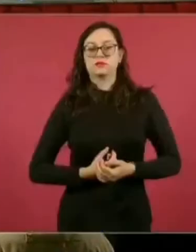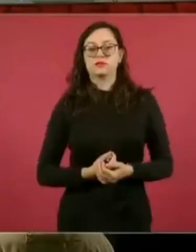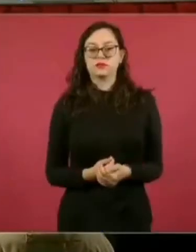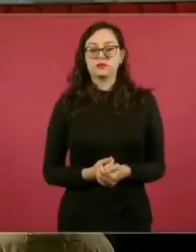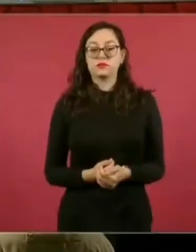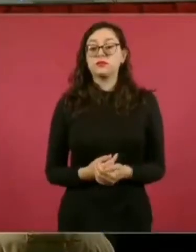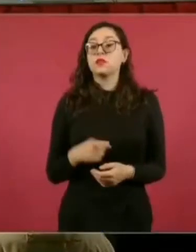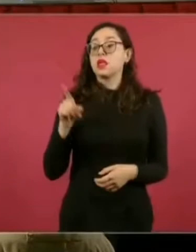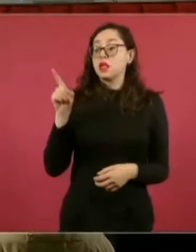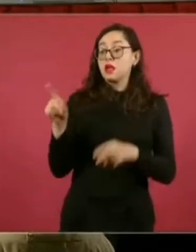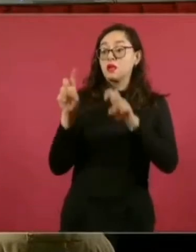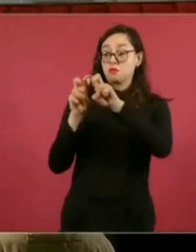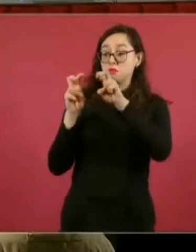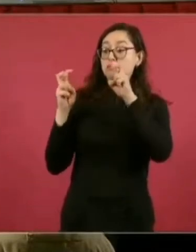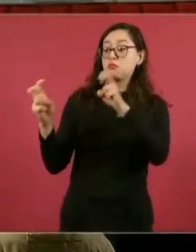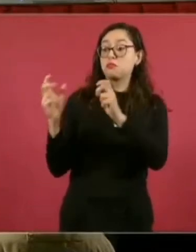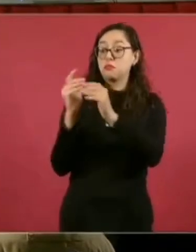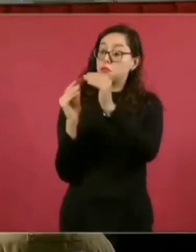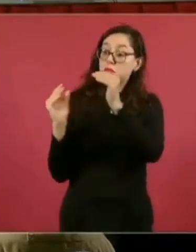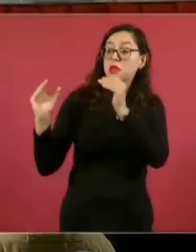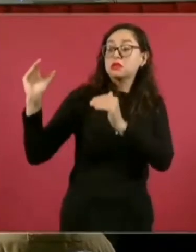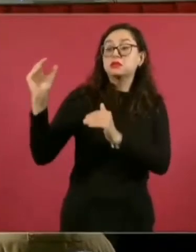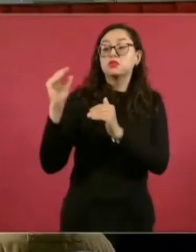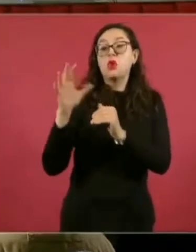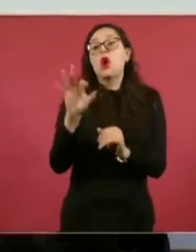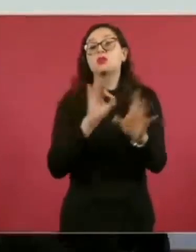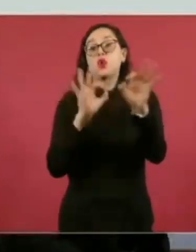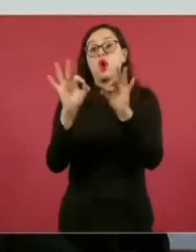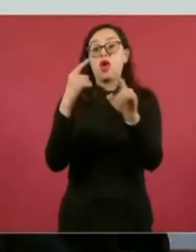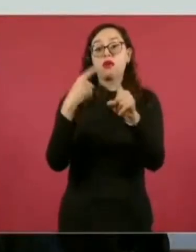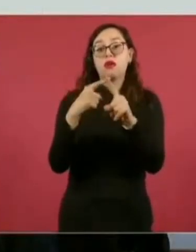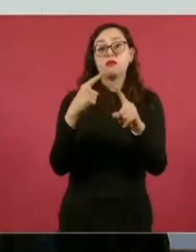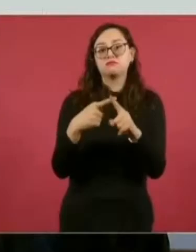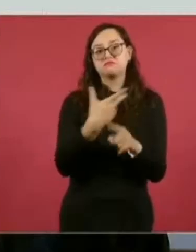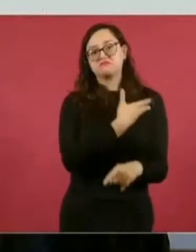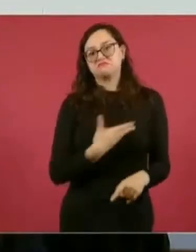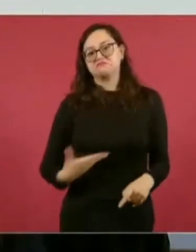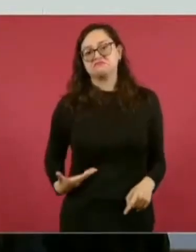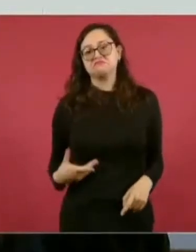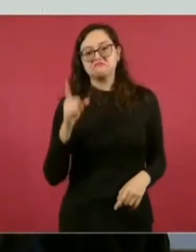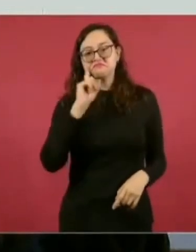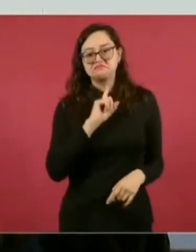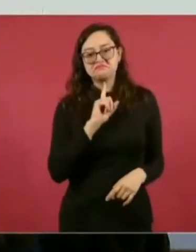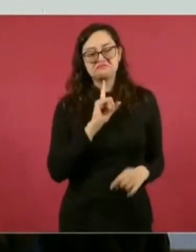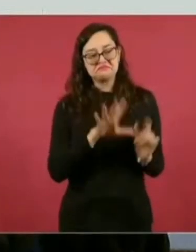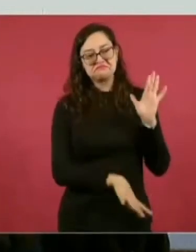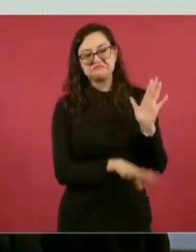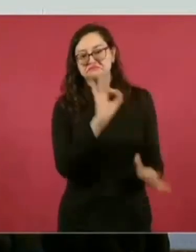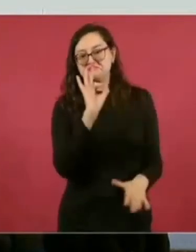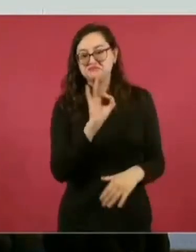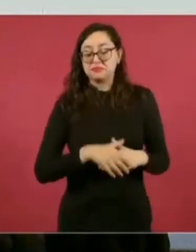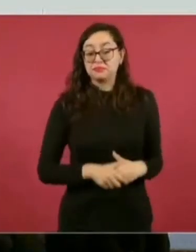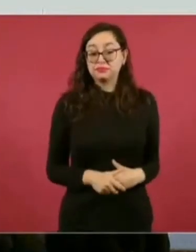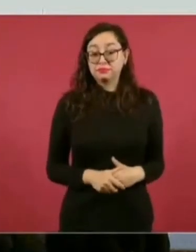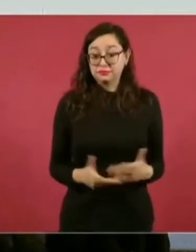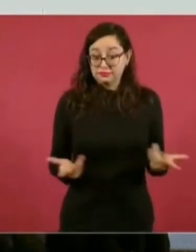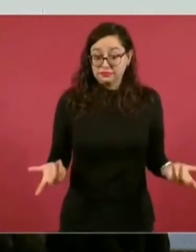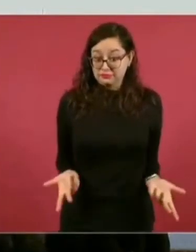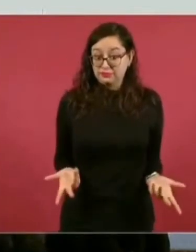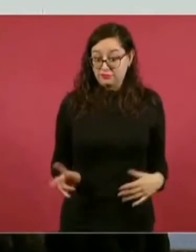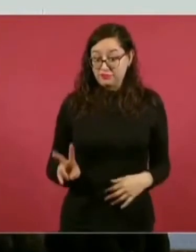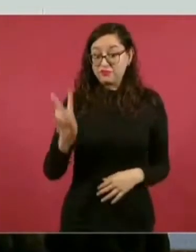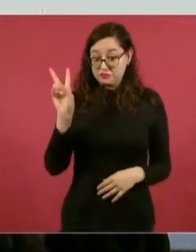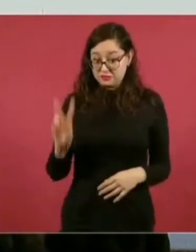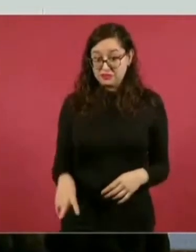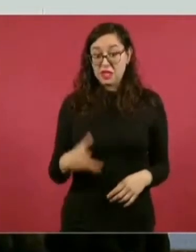será el próximo ministro o ministra de la Corte. Es decir, el presidente realmente tiene la posibilidad